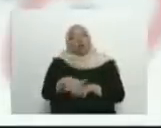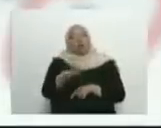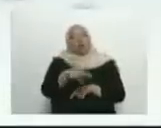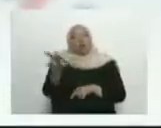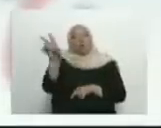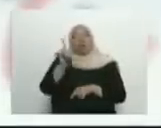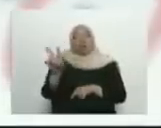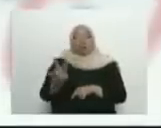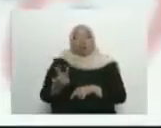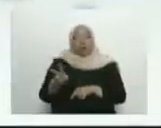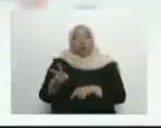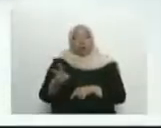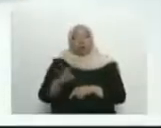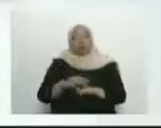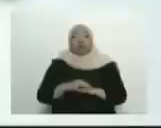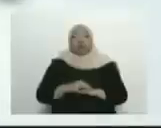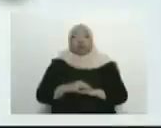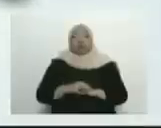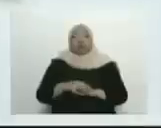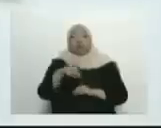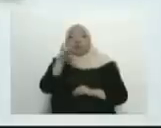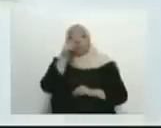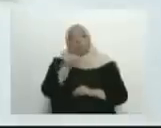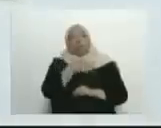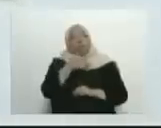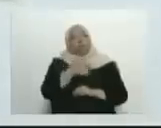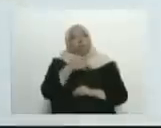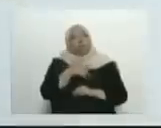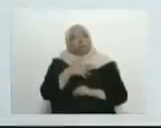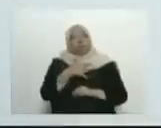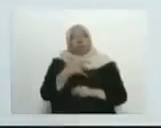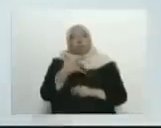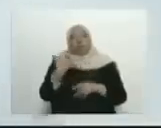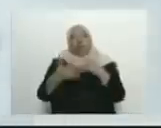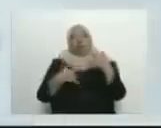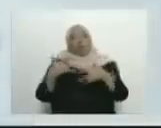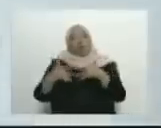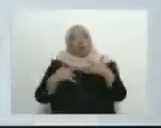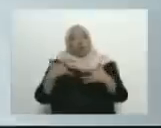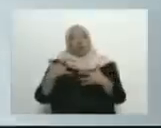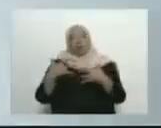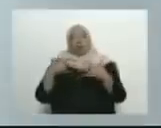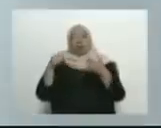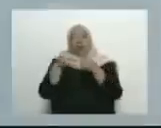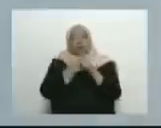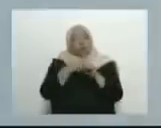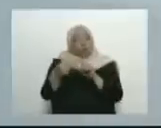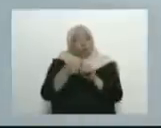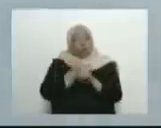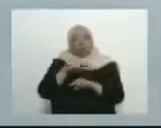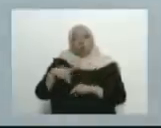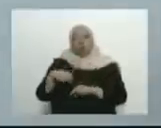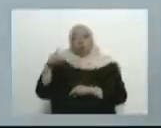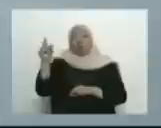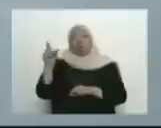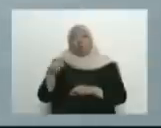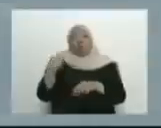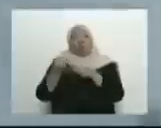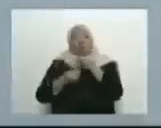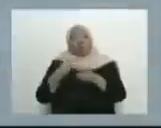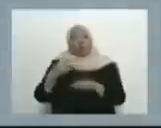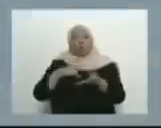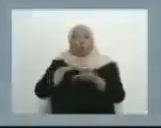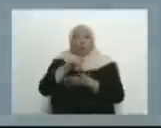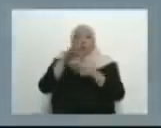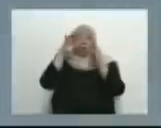Venezuela que este dolor para nosotros se convierte en acción, se convierte en combate. No es poca cosa lo que está haciendo la aviación